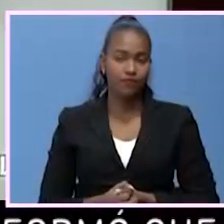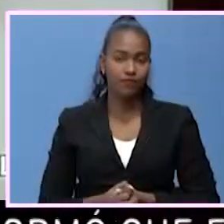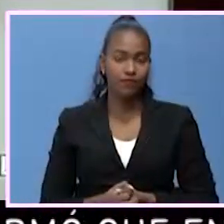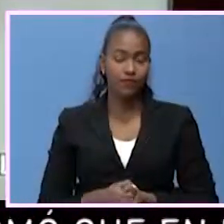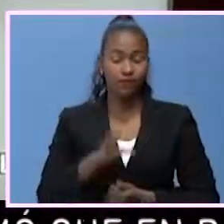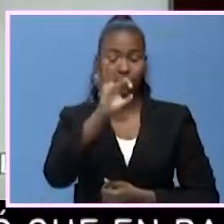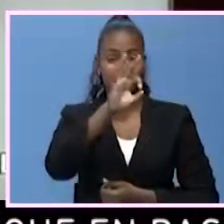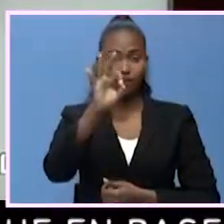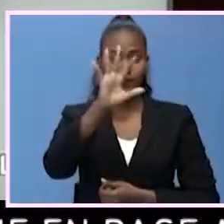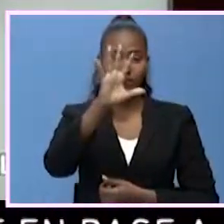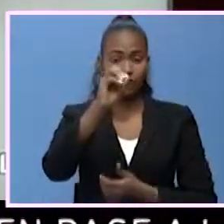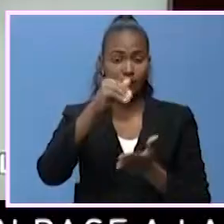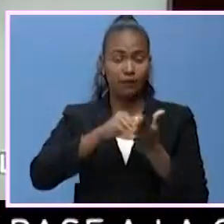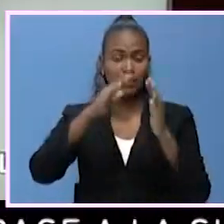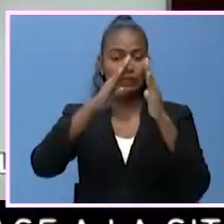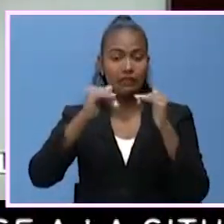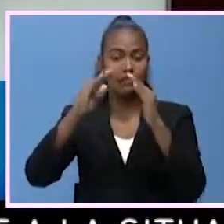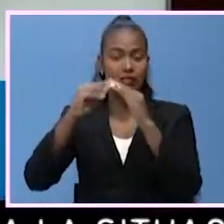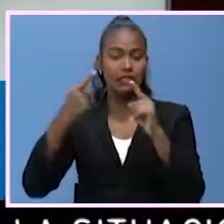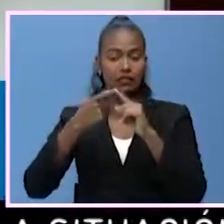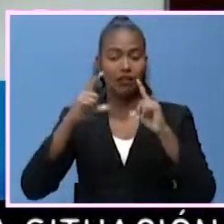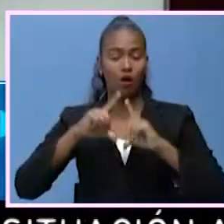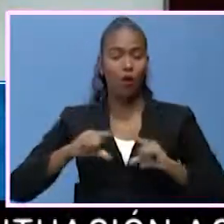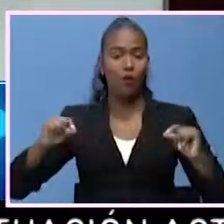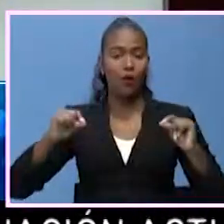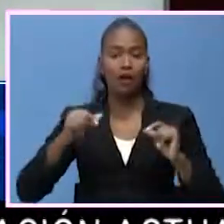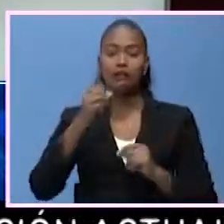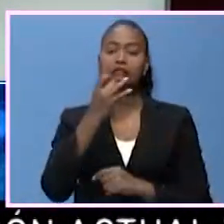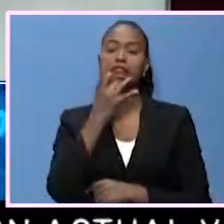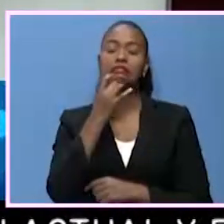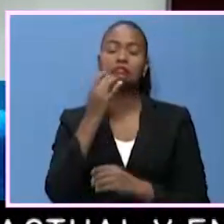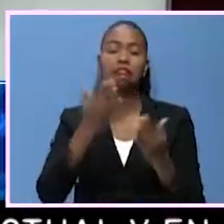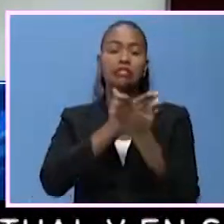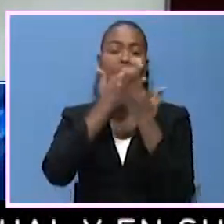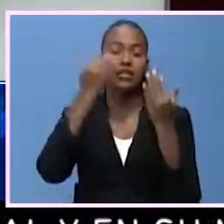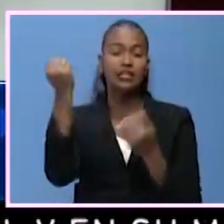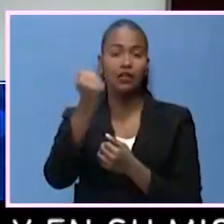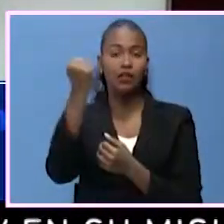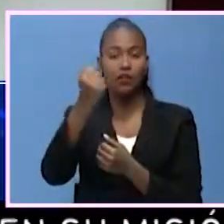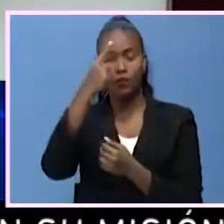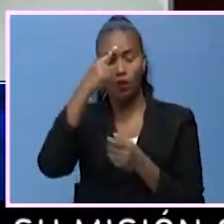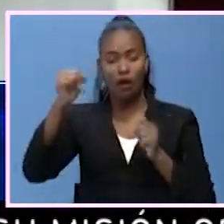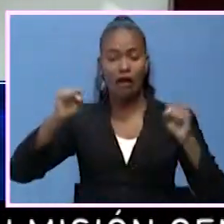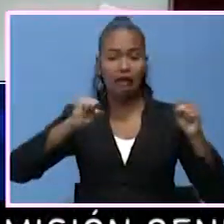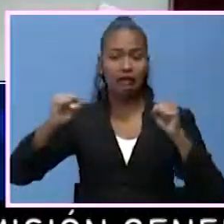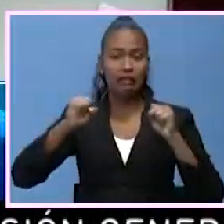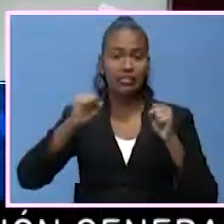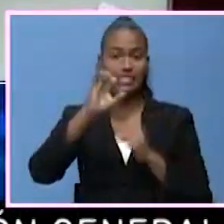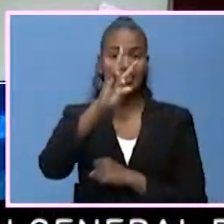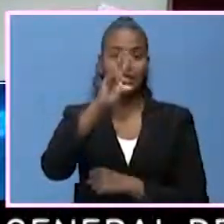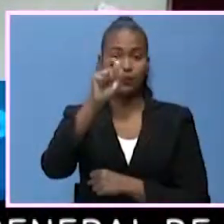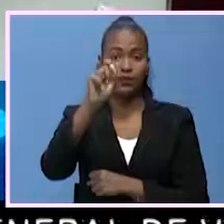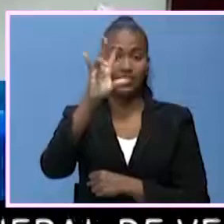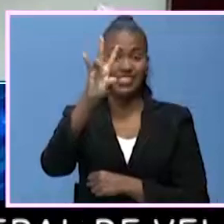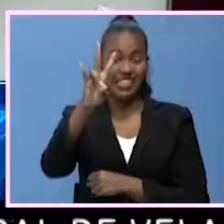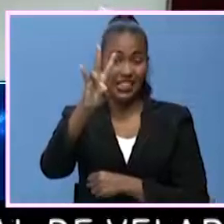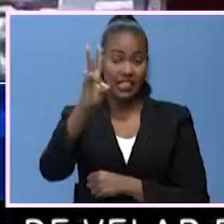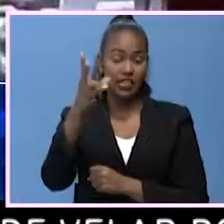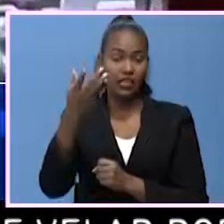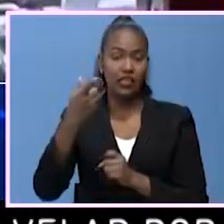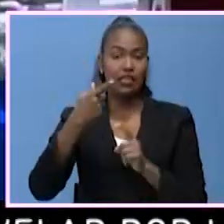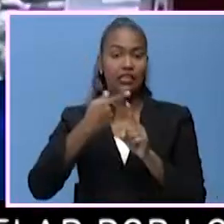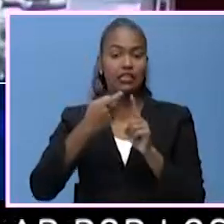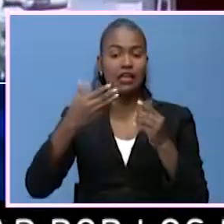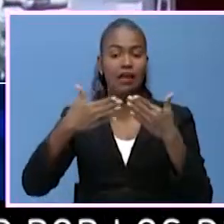Unos 950.000 hogares en Japón quedaron sin electricidad este sábado tras el sismo de magnitud de 7.7 grados en la